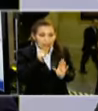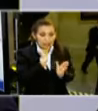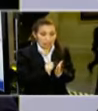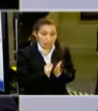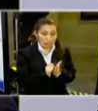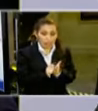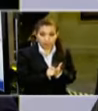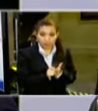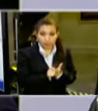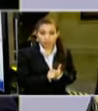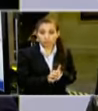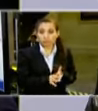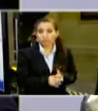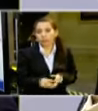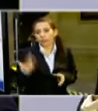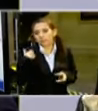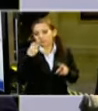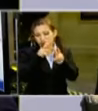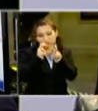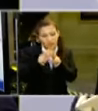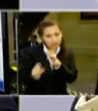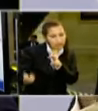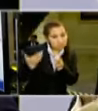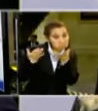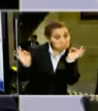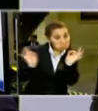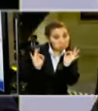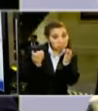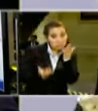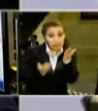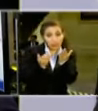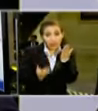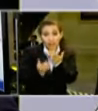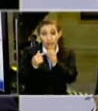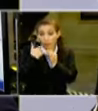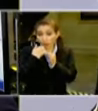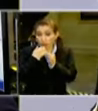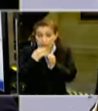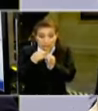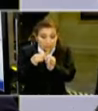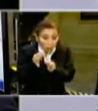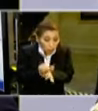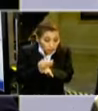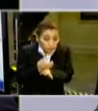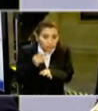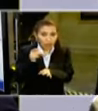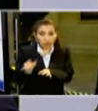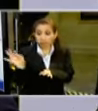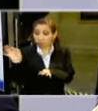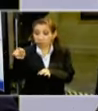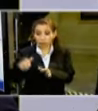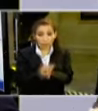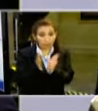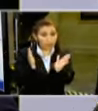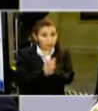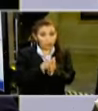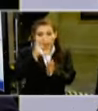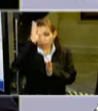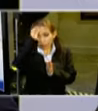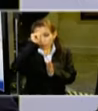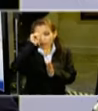redactando, analizar las posibilidades de que en el momento adecuado Cuba pudiera participar en el Tratado de